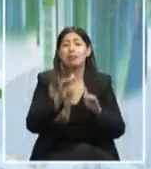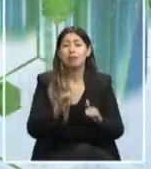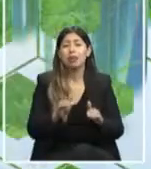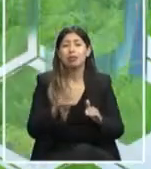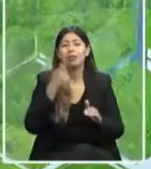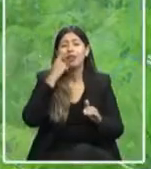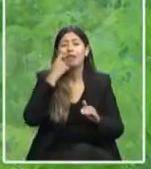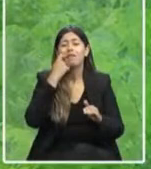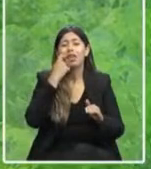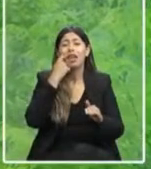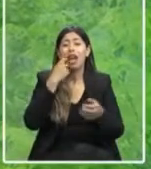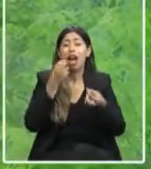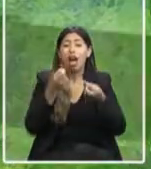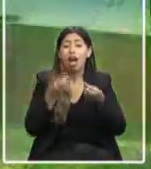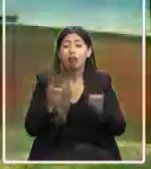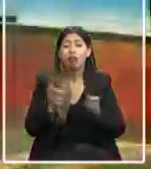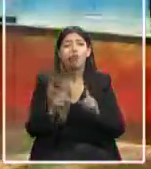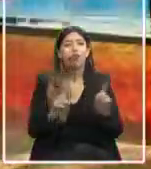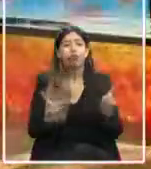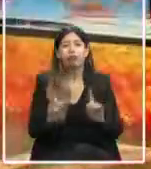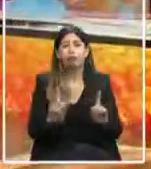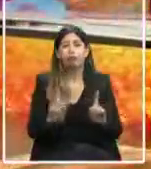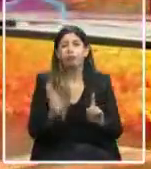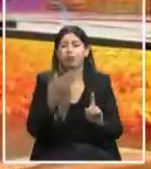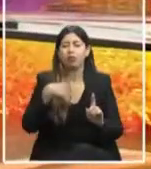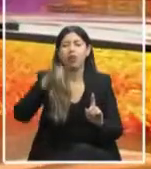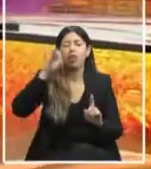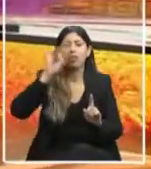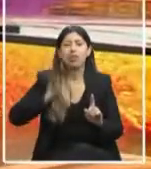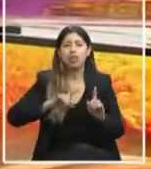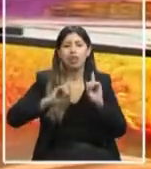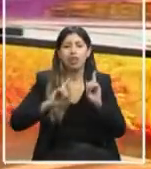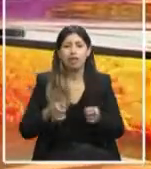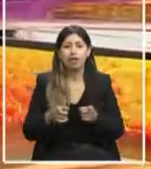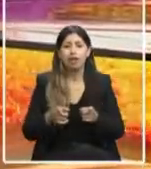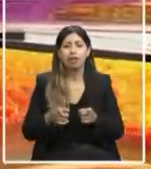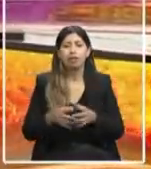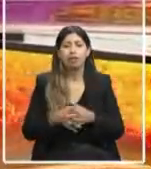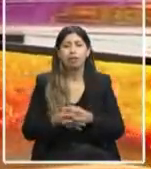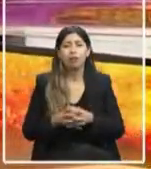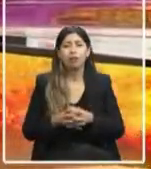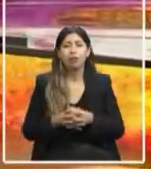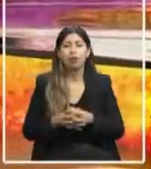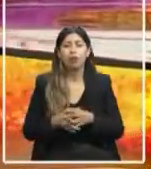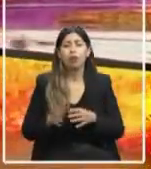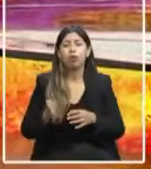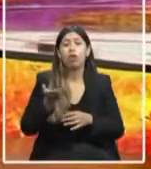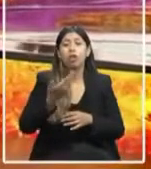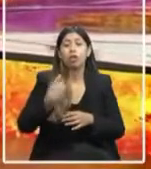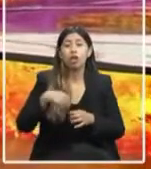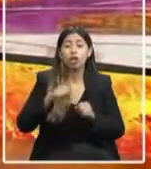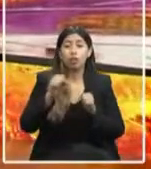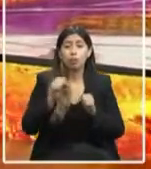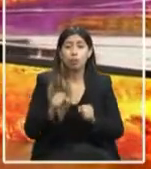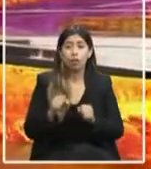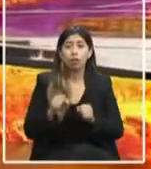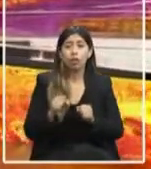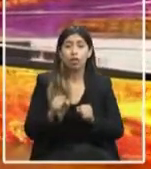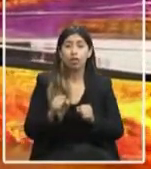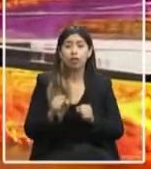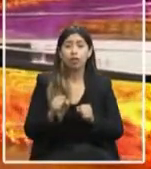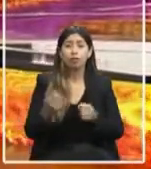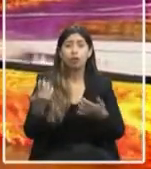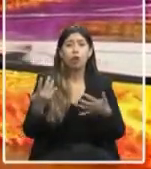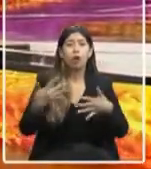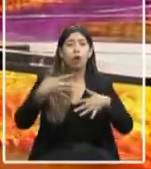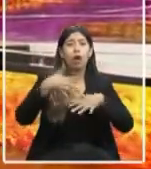opción, y eso lo tenemos que tener claro. Y que si nosotros podemos integrar estos